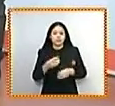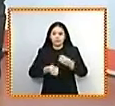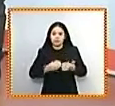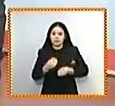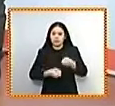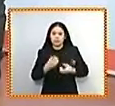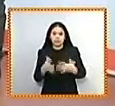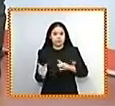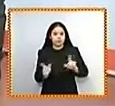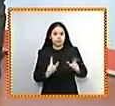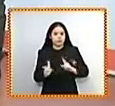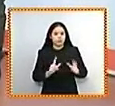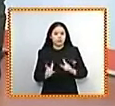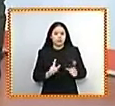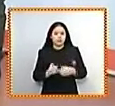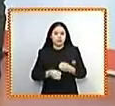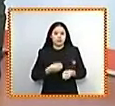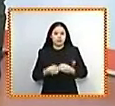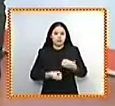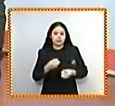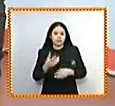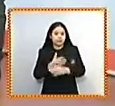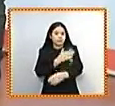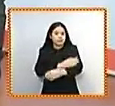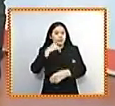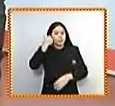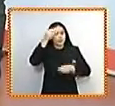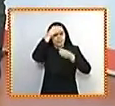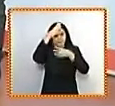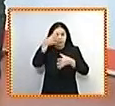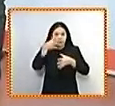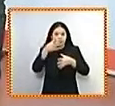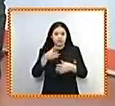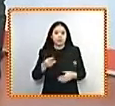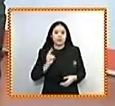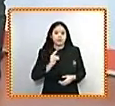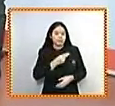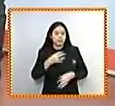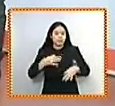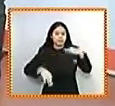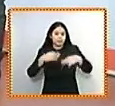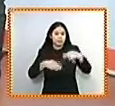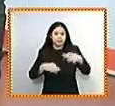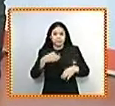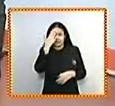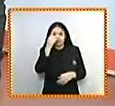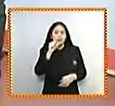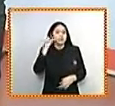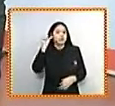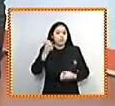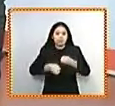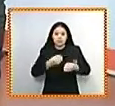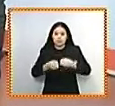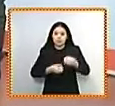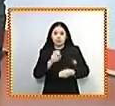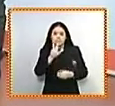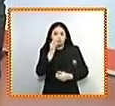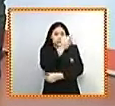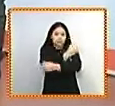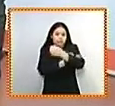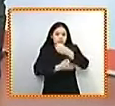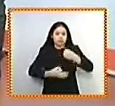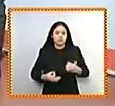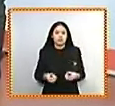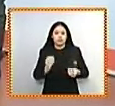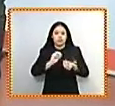en movimiento nuestras esferas. Pero antes quiero contarles, encontramos muy contentos ya que el día de ayer en el sorteo de las 3 de la tarde,